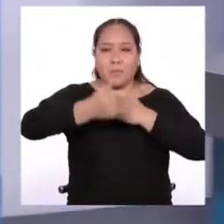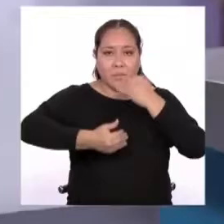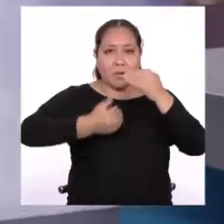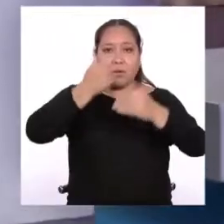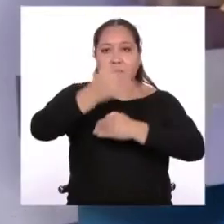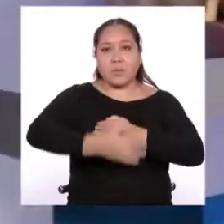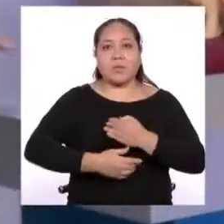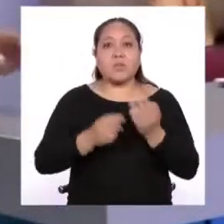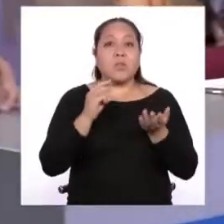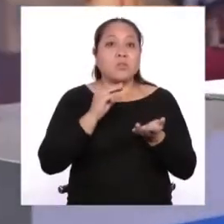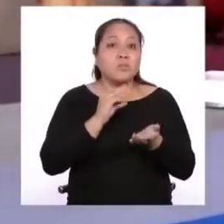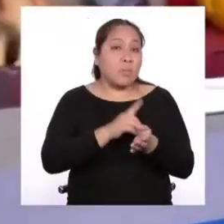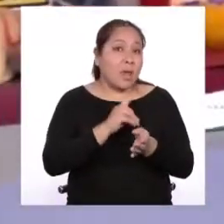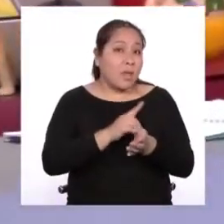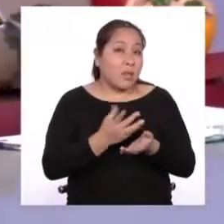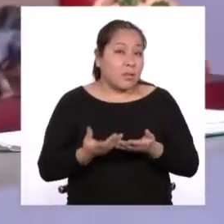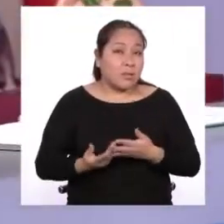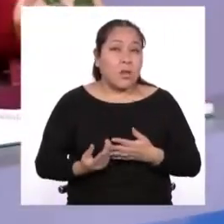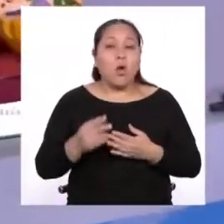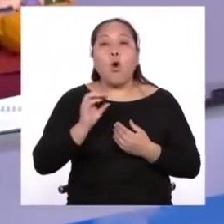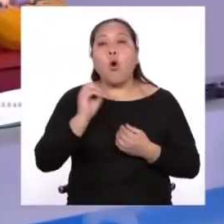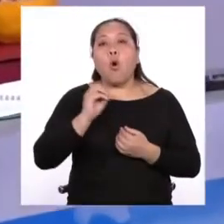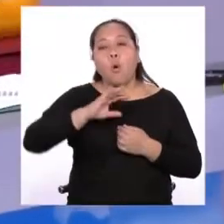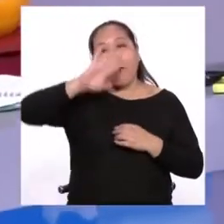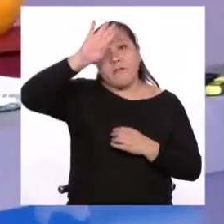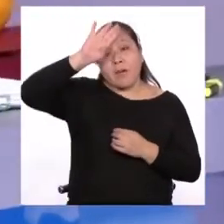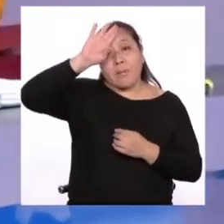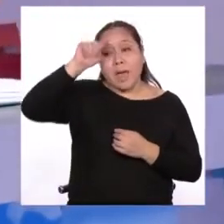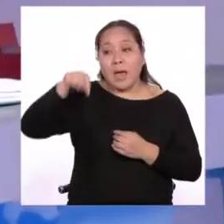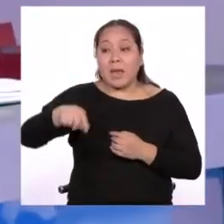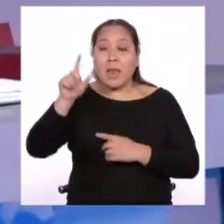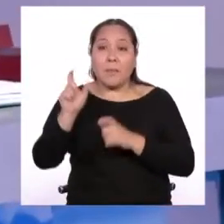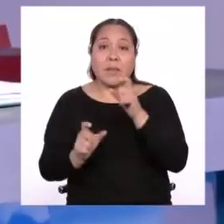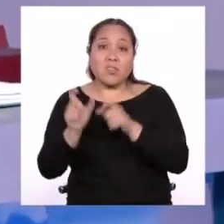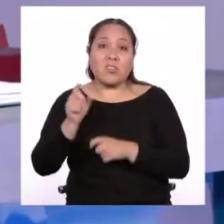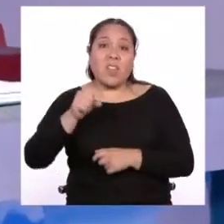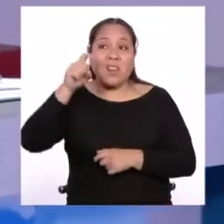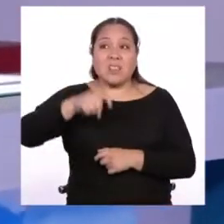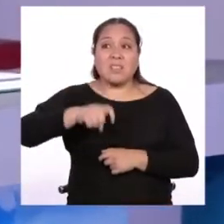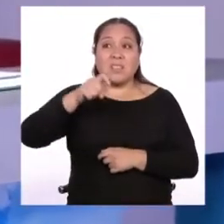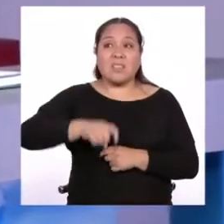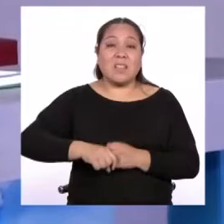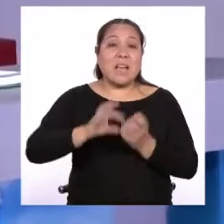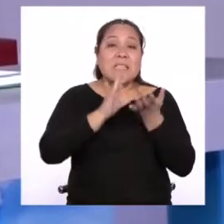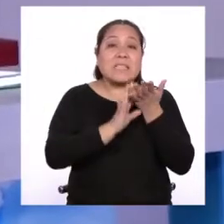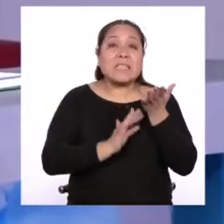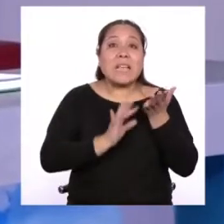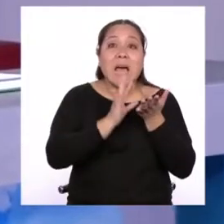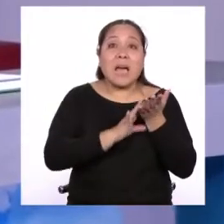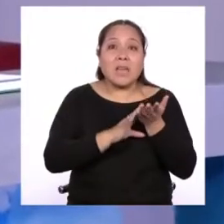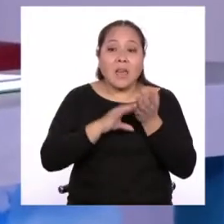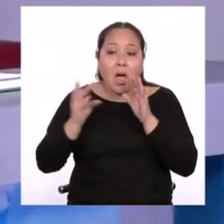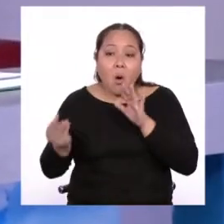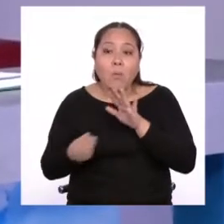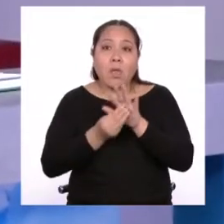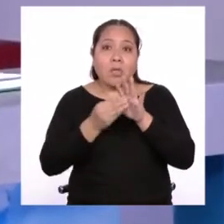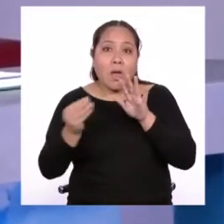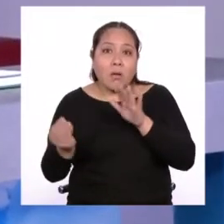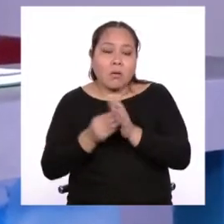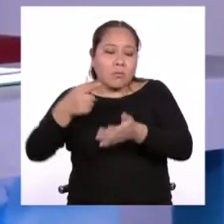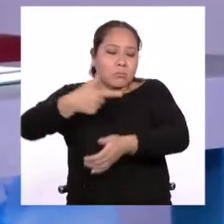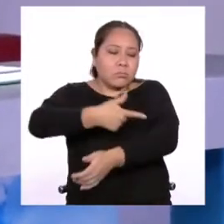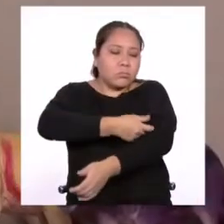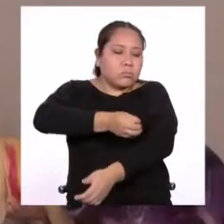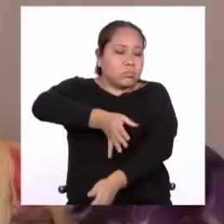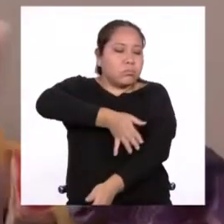y condiciones o enfermedades en las que los pacientes necesitan de sangre extra para poder recuperarse o mantenerse